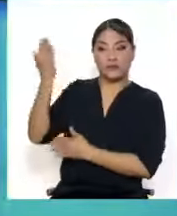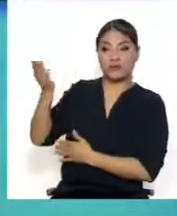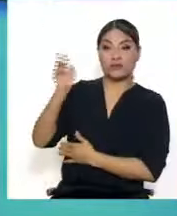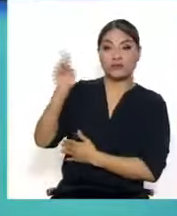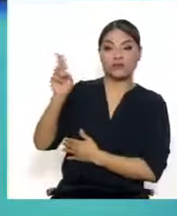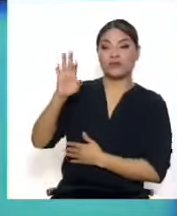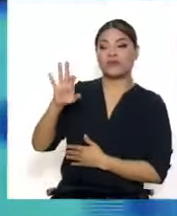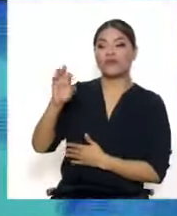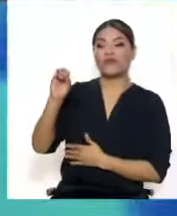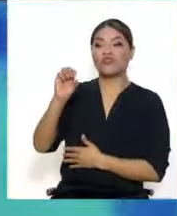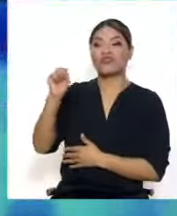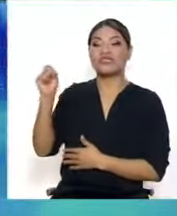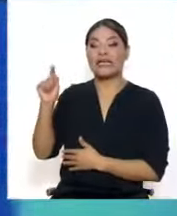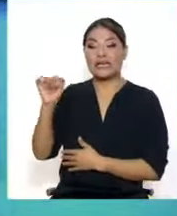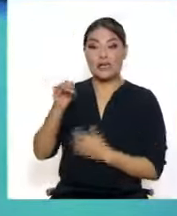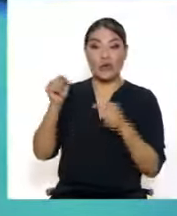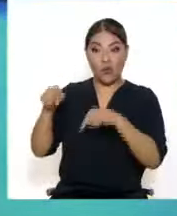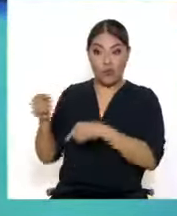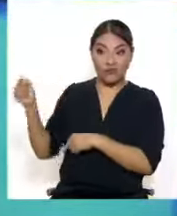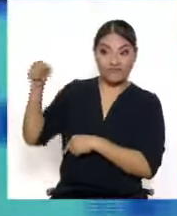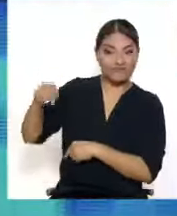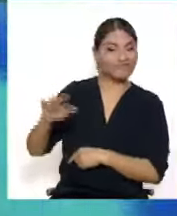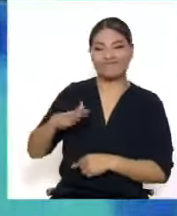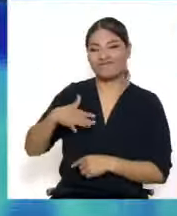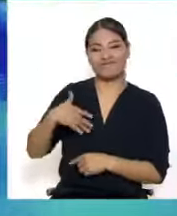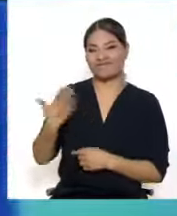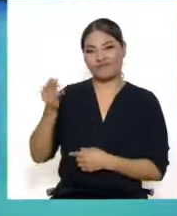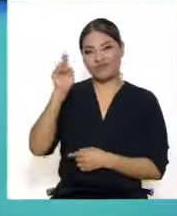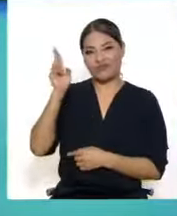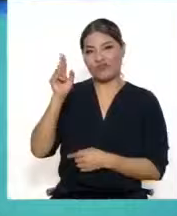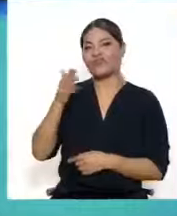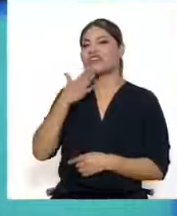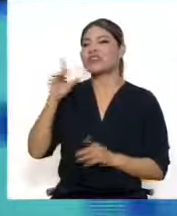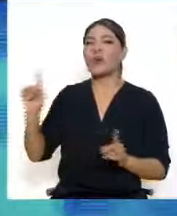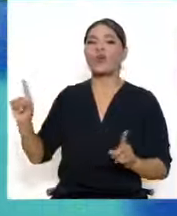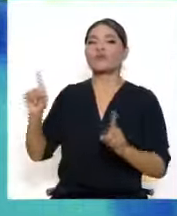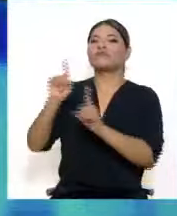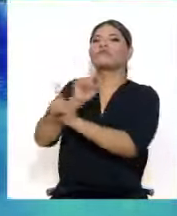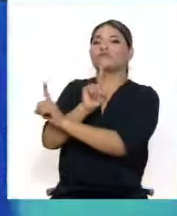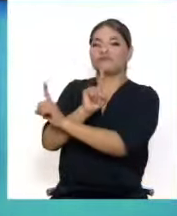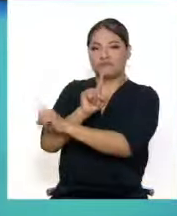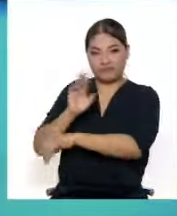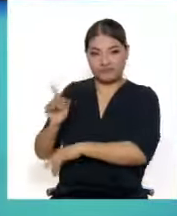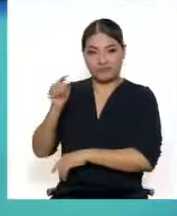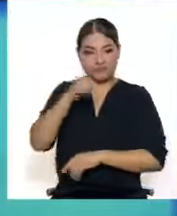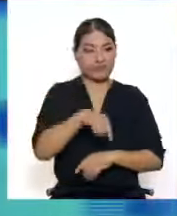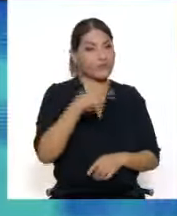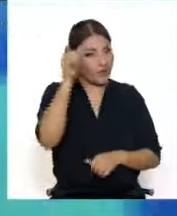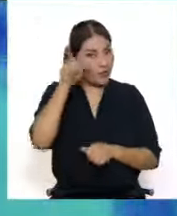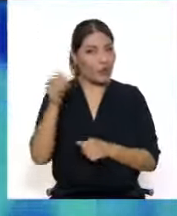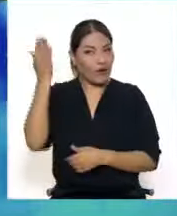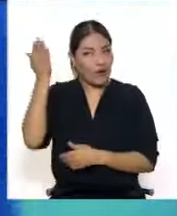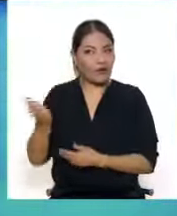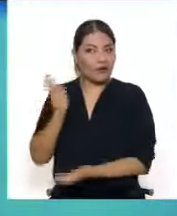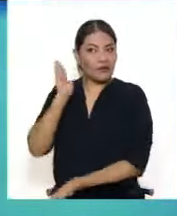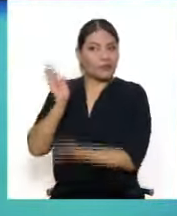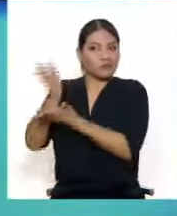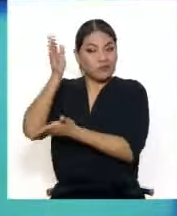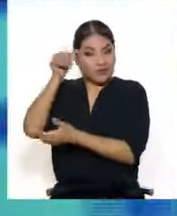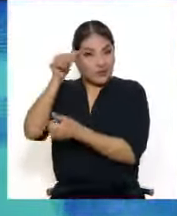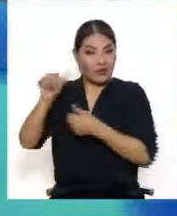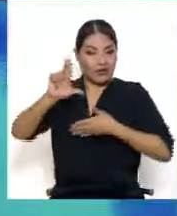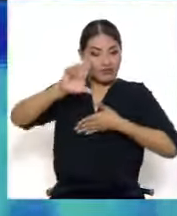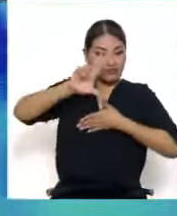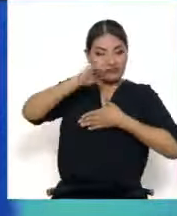quien paradójicamente no estará en la zona técnica. ¿Quién lo reemplazará? Ojo, debido a la sanción que arrastra de Copa